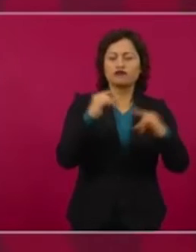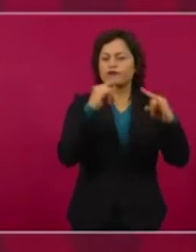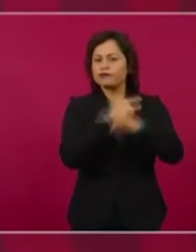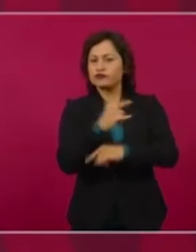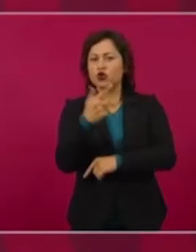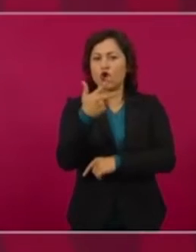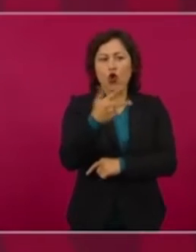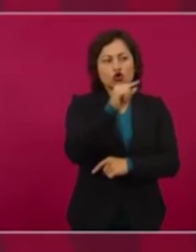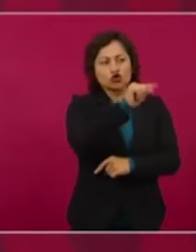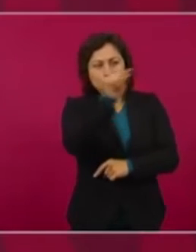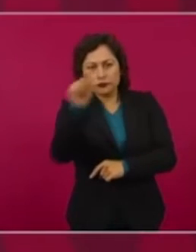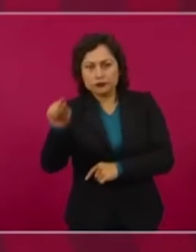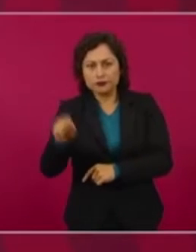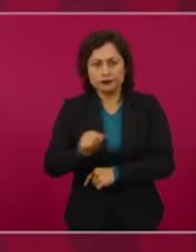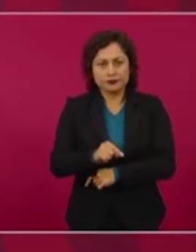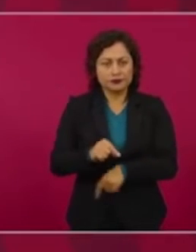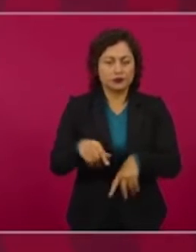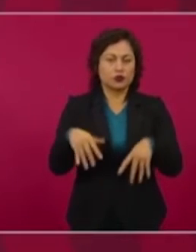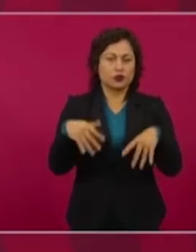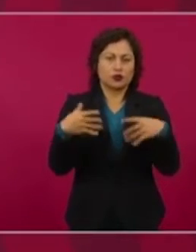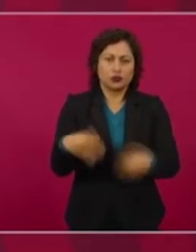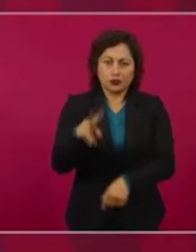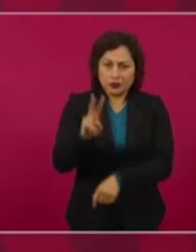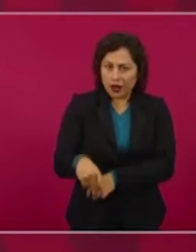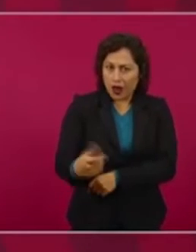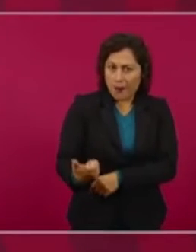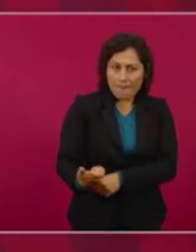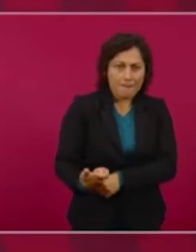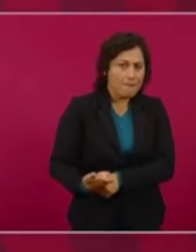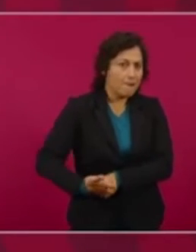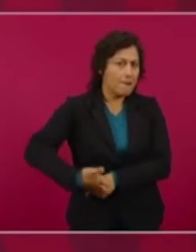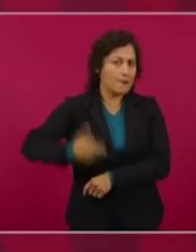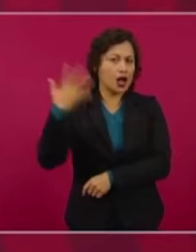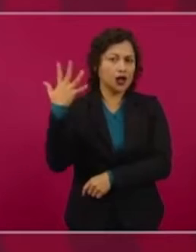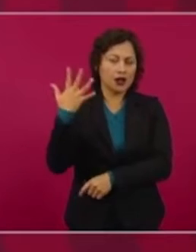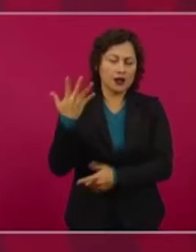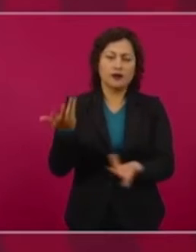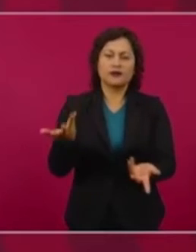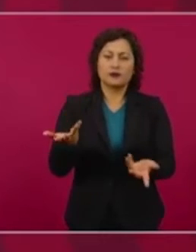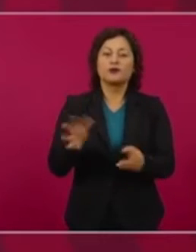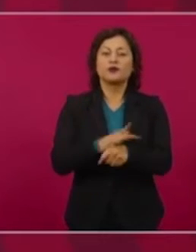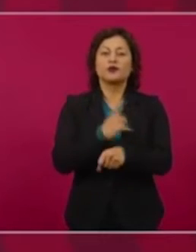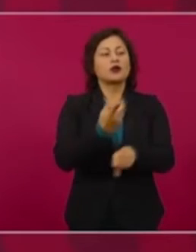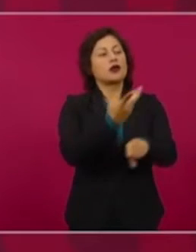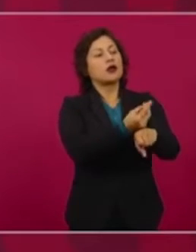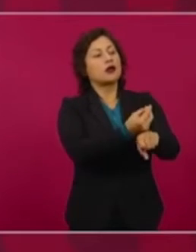3, 4 veces más de lo que cuesta el mantenimiento.